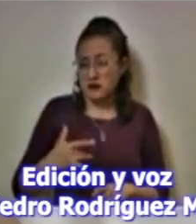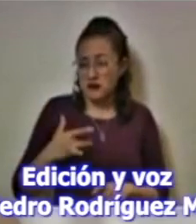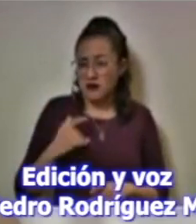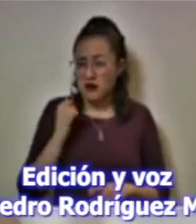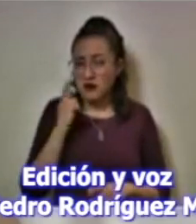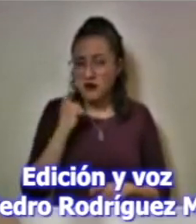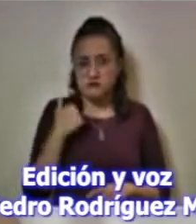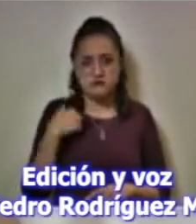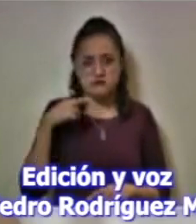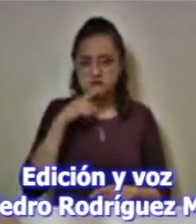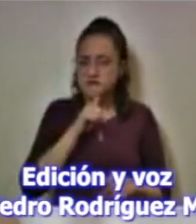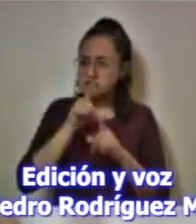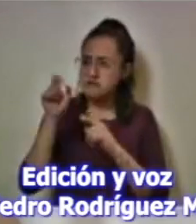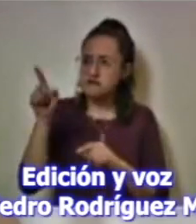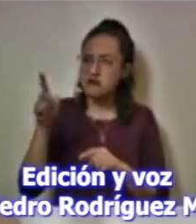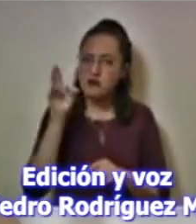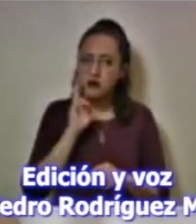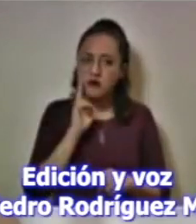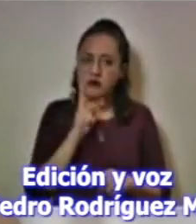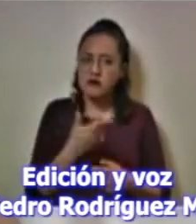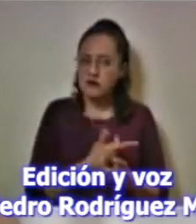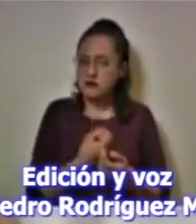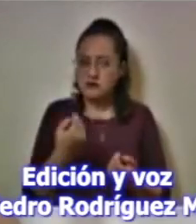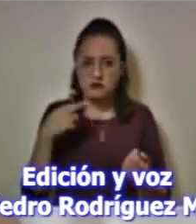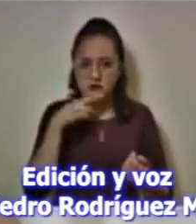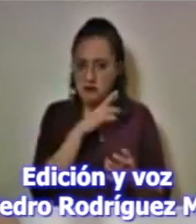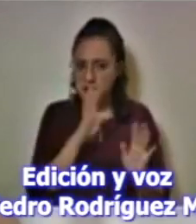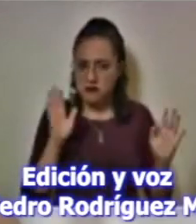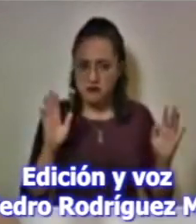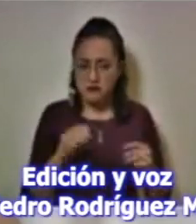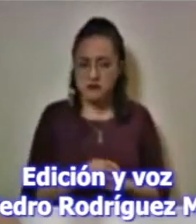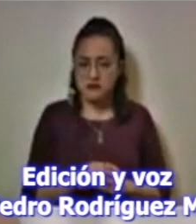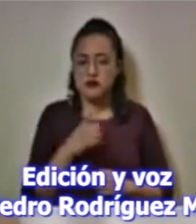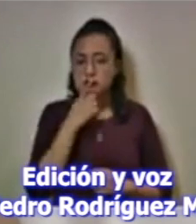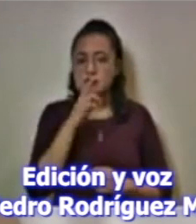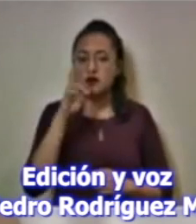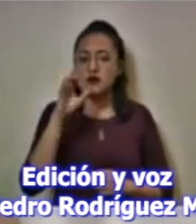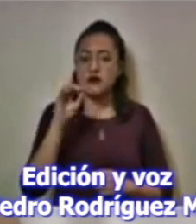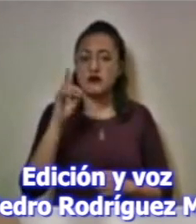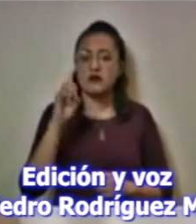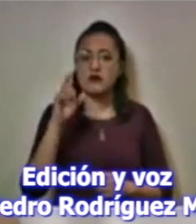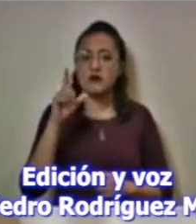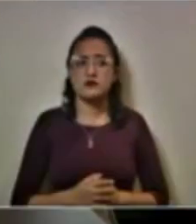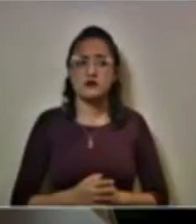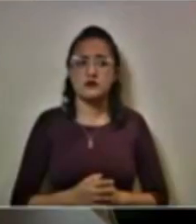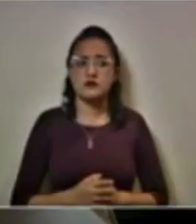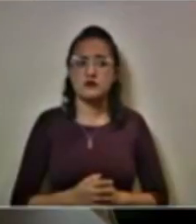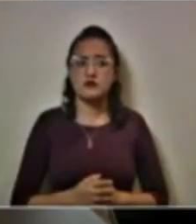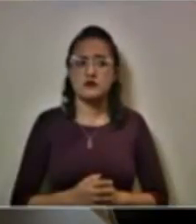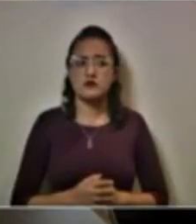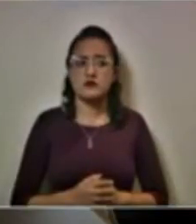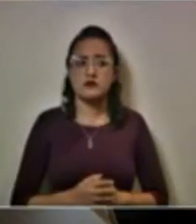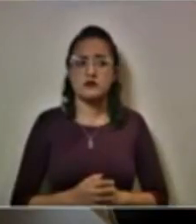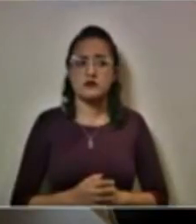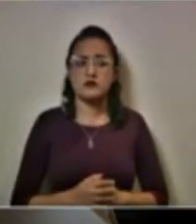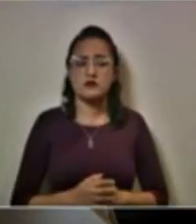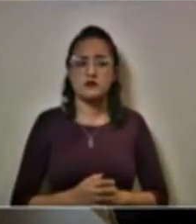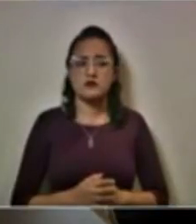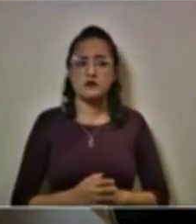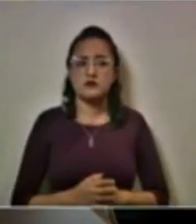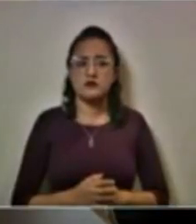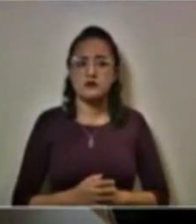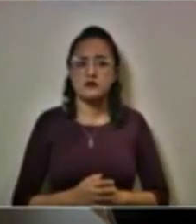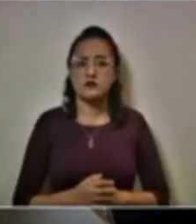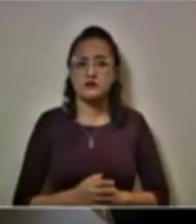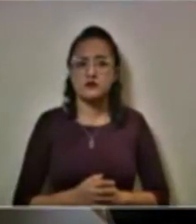inmediatamente me hago la prueba no se preocupen dile a rodolfo ruiz que estoy bien con información de ángeles gonzález